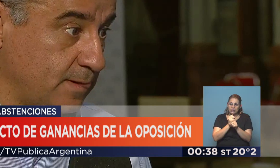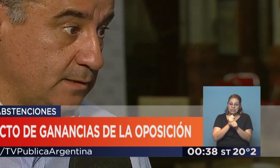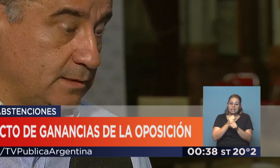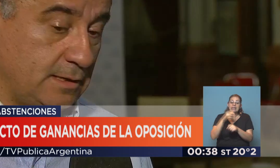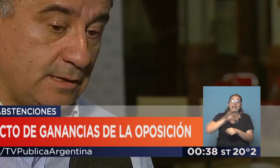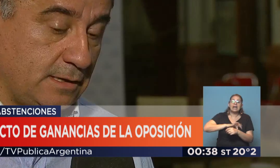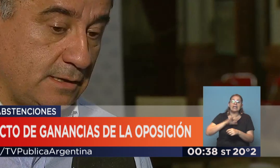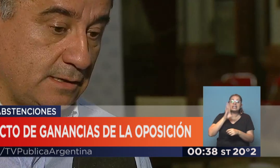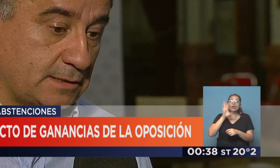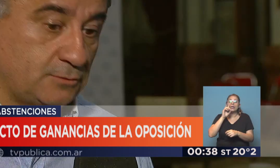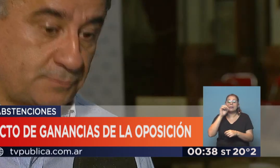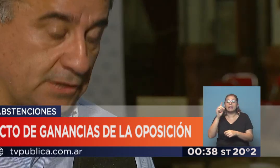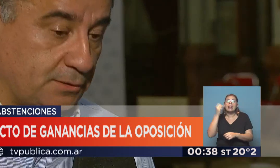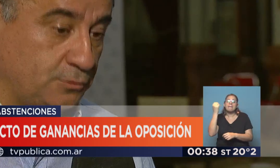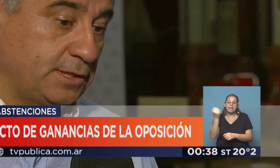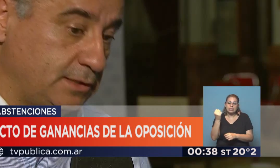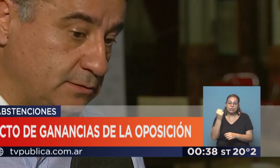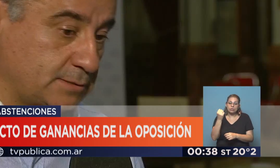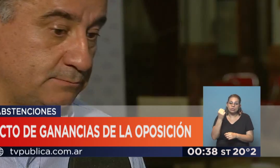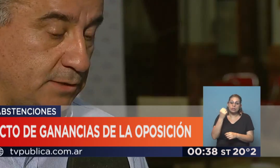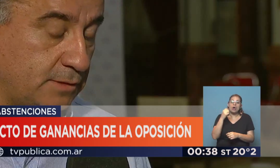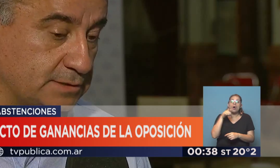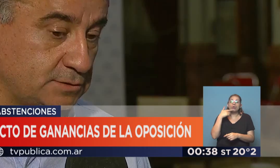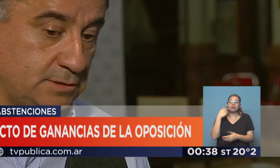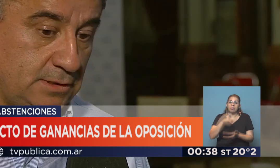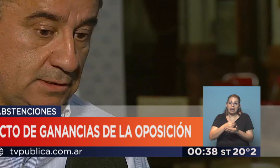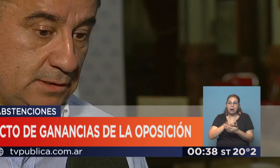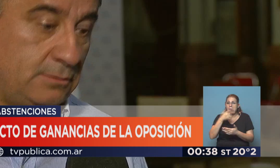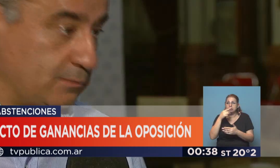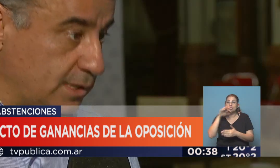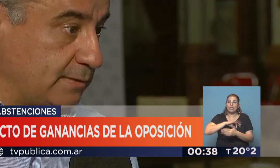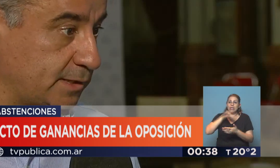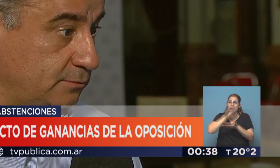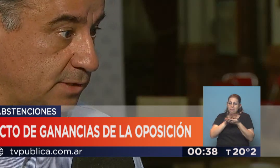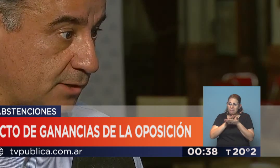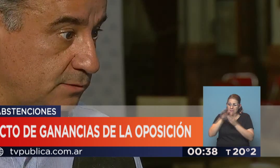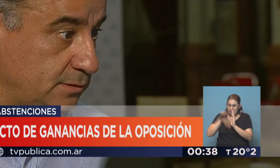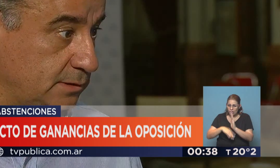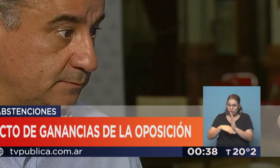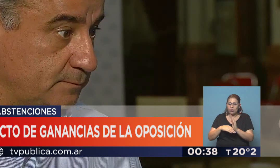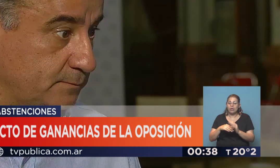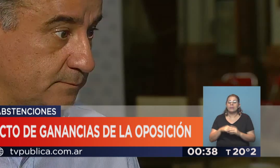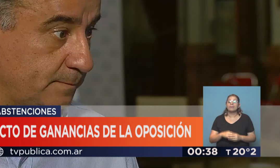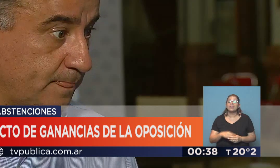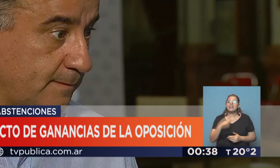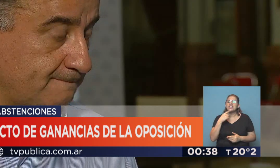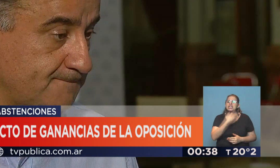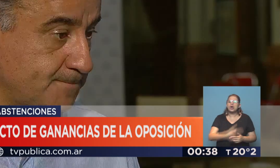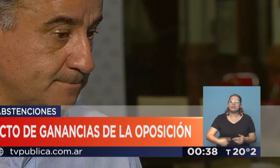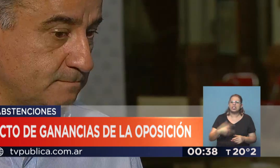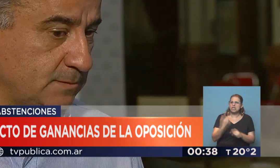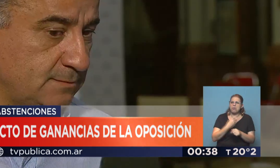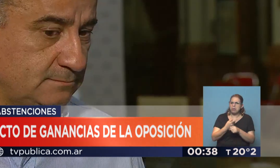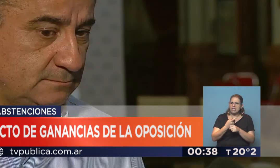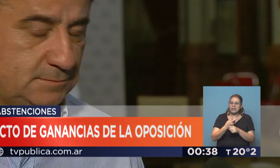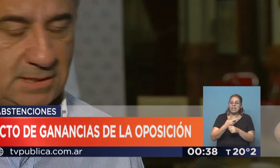pesos que tributen, y los menos de eso lo van a volcar al mercado interno. Pero el oficialismo dice que esto no se puede